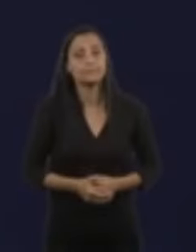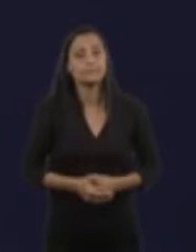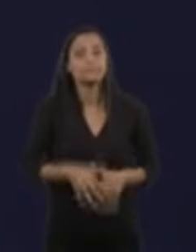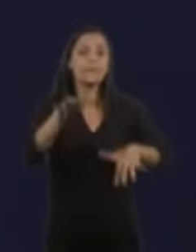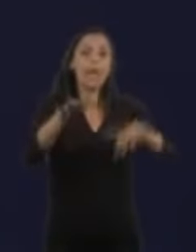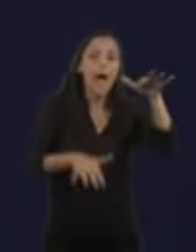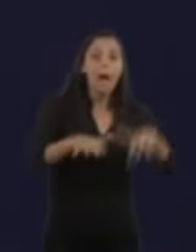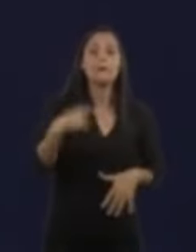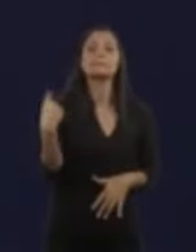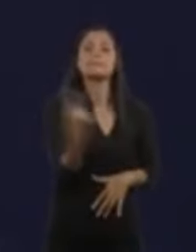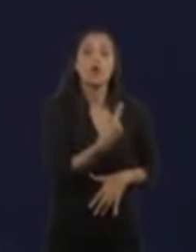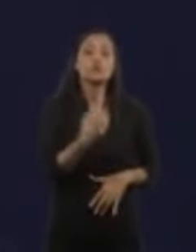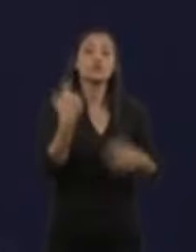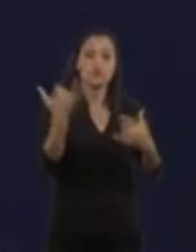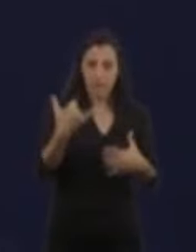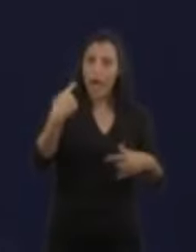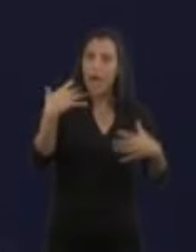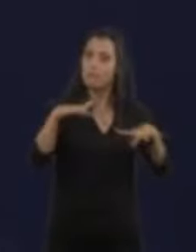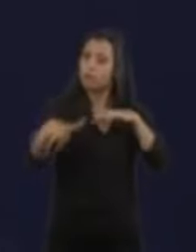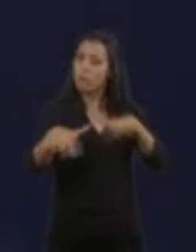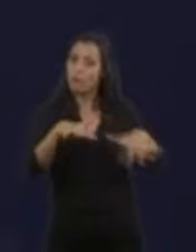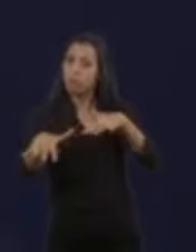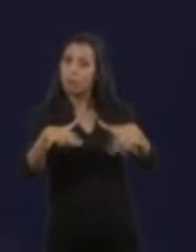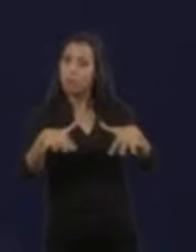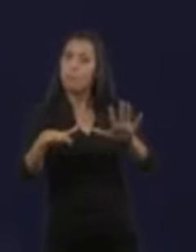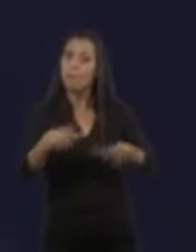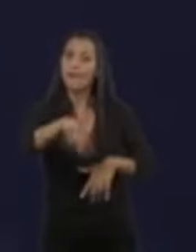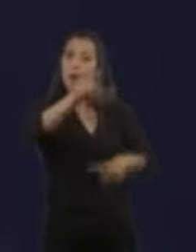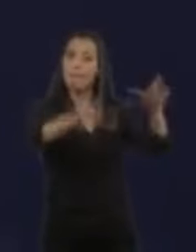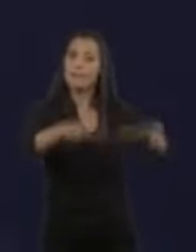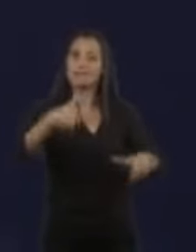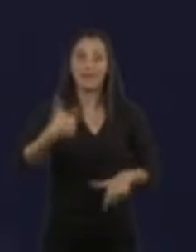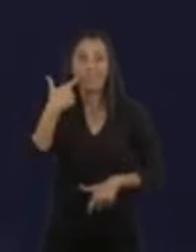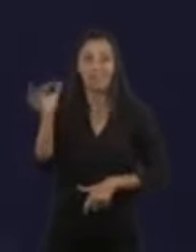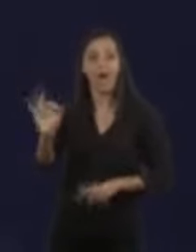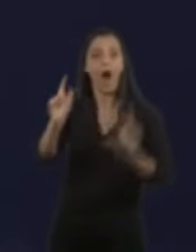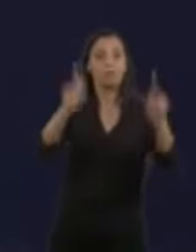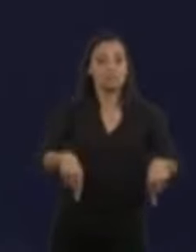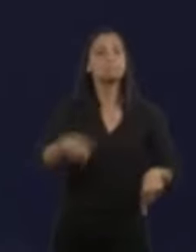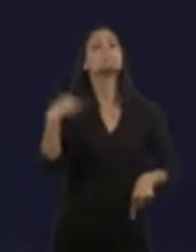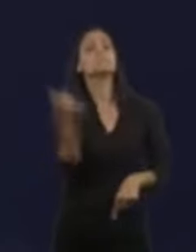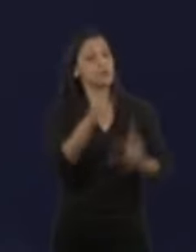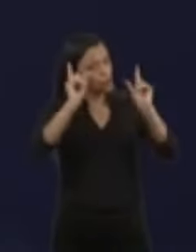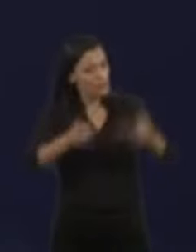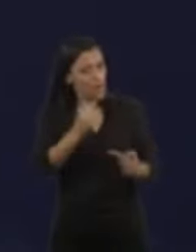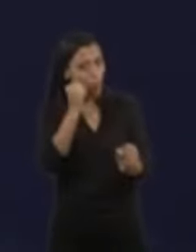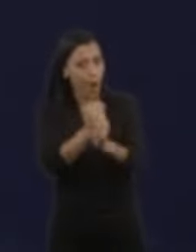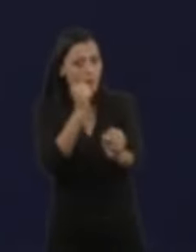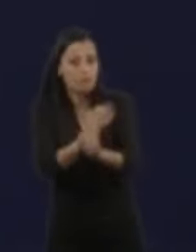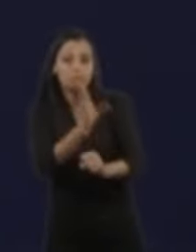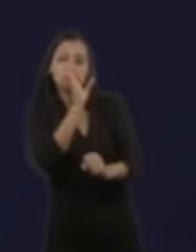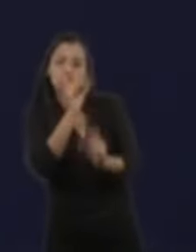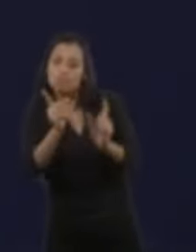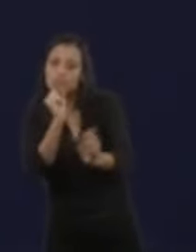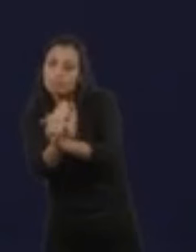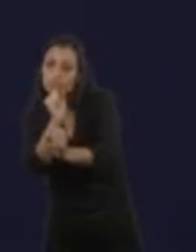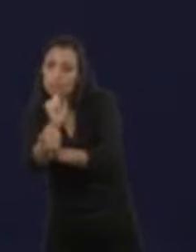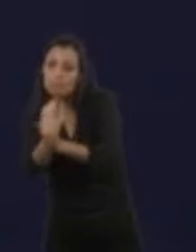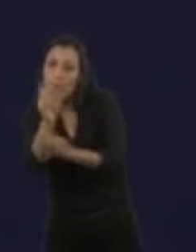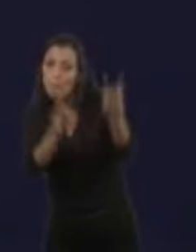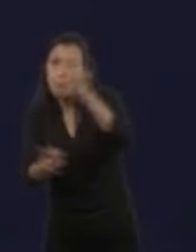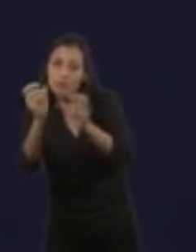todavía a los ojos de la gente lo que no llega a los ojos de la gente estamos haciendo las bases para que efectivamente eso termine de mejorar